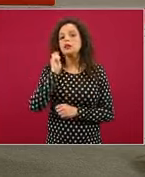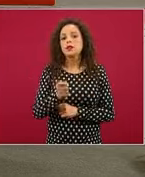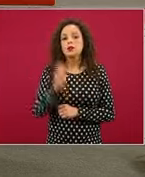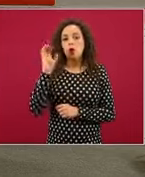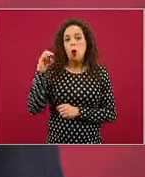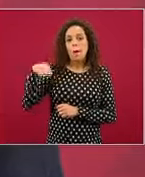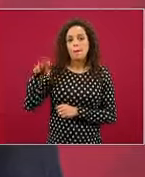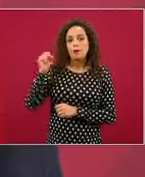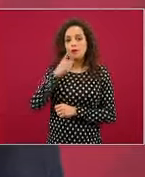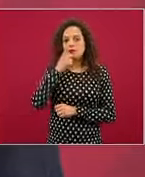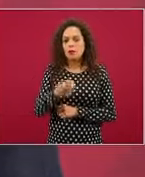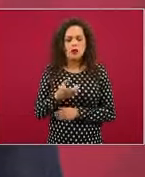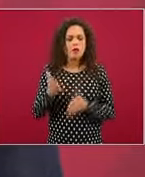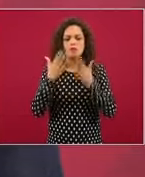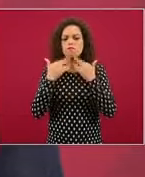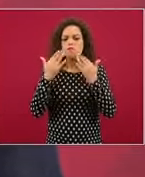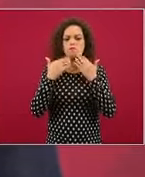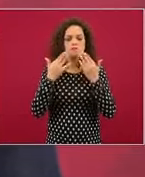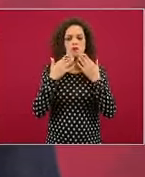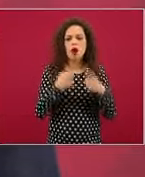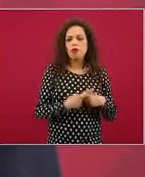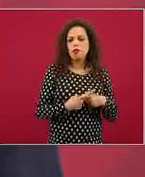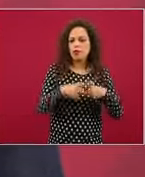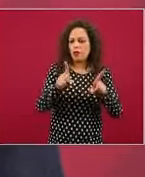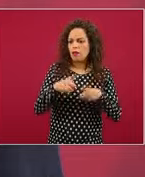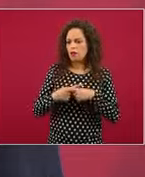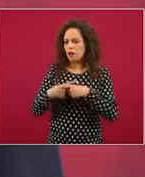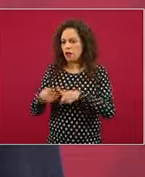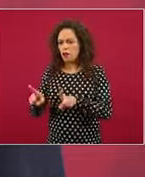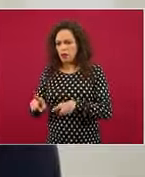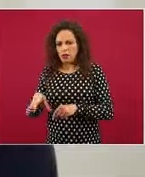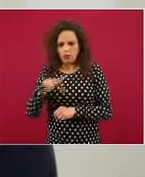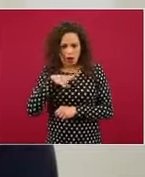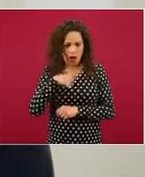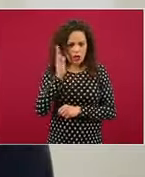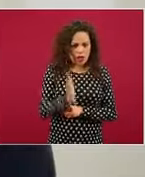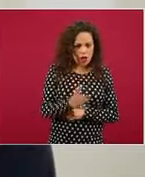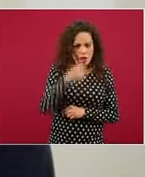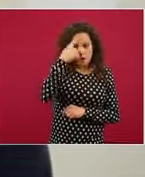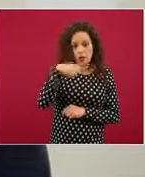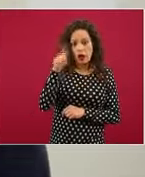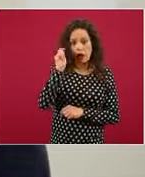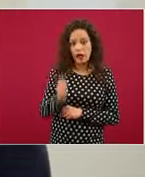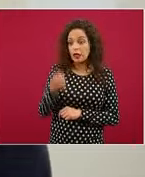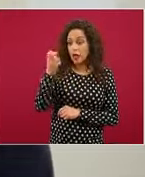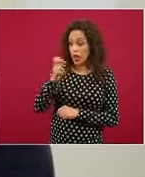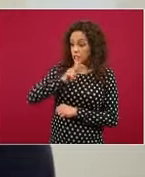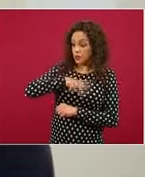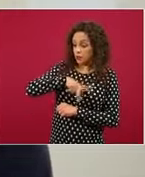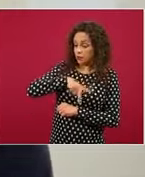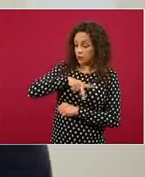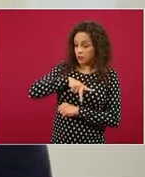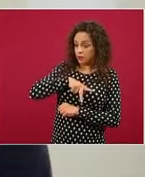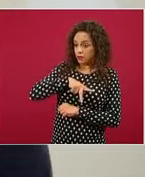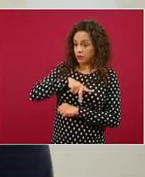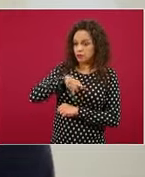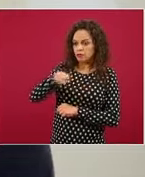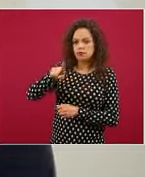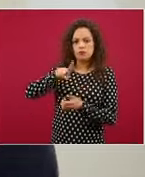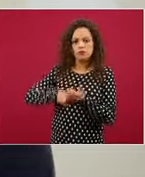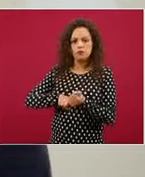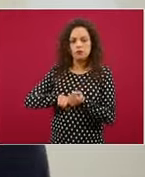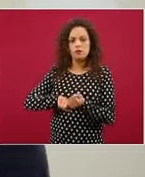había encontrado ninguna diferencia para efectos de conferirle a este virus cualidades